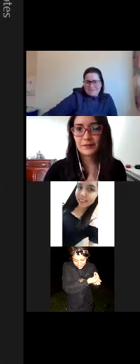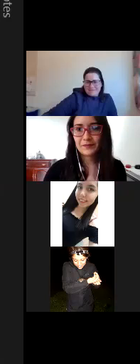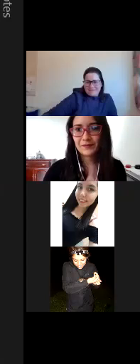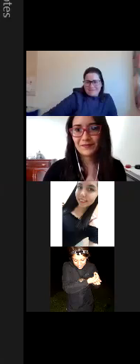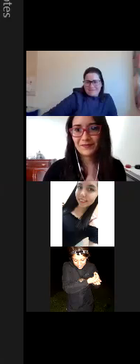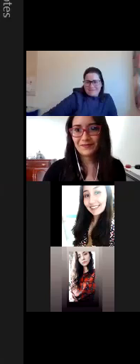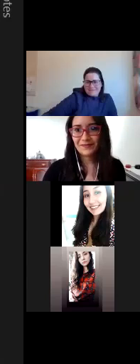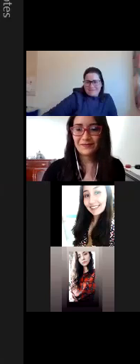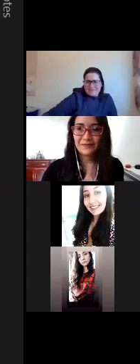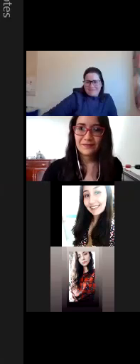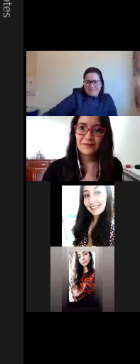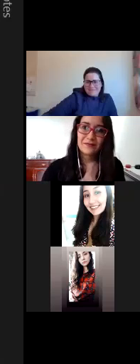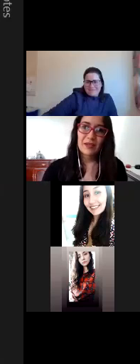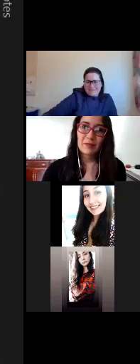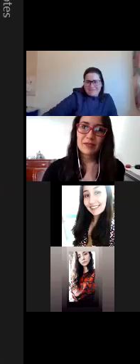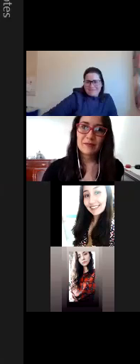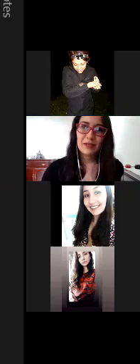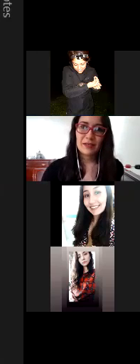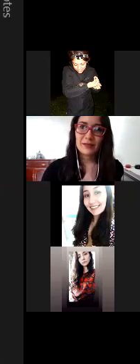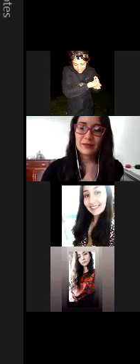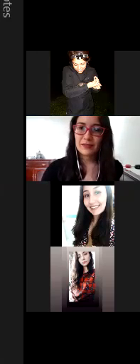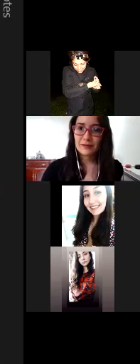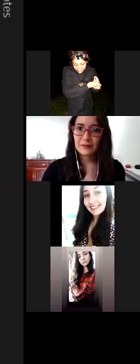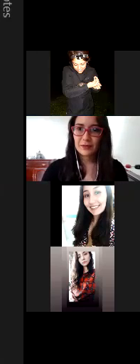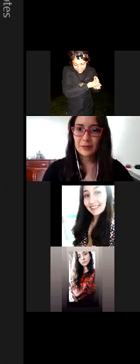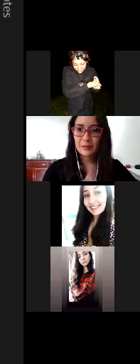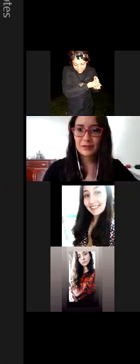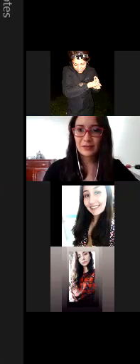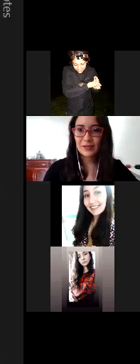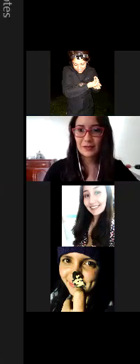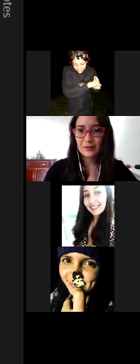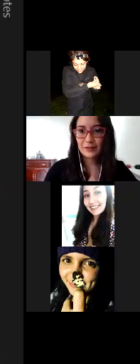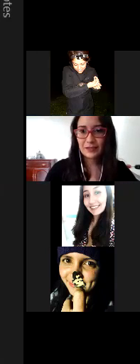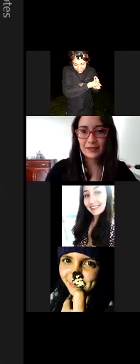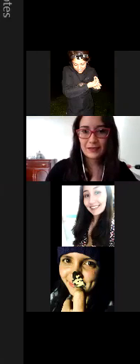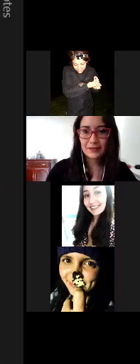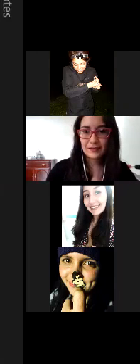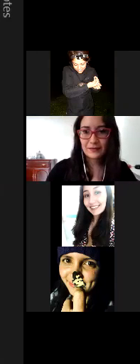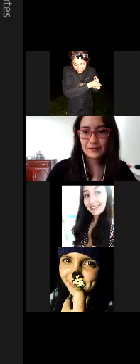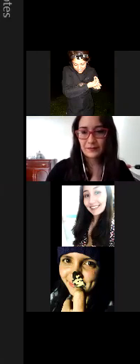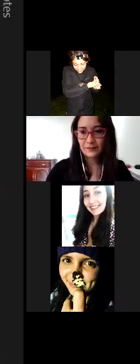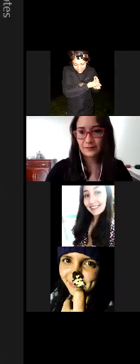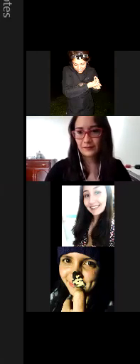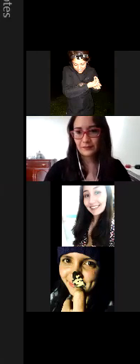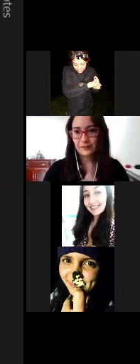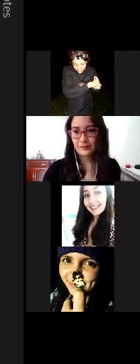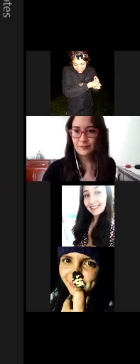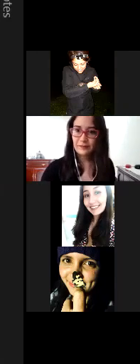Bien. Ya. Chévere, profe, gracias. Que Ya, pasen bien profe, entonces. gracias. Nos vemos. Muchas Chao, chao. gracias. Gracias. Gracias. Nos vemos. Buen fin de semana.